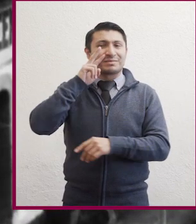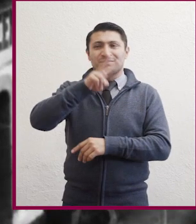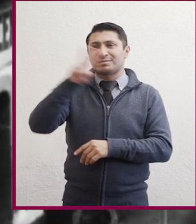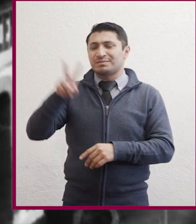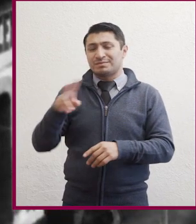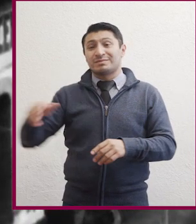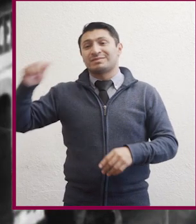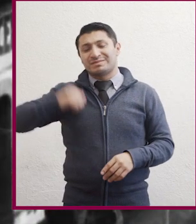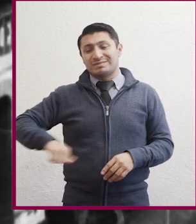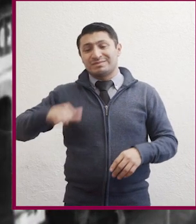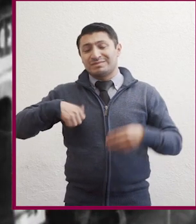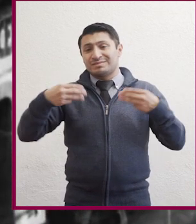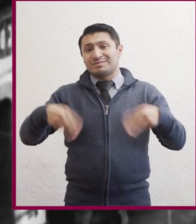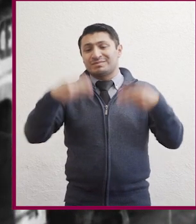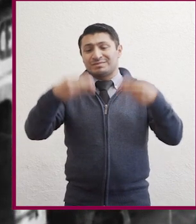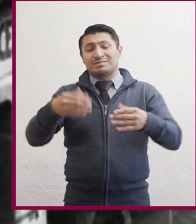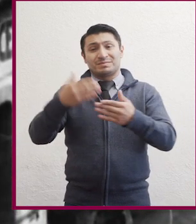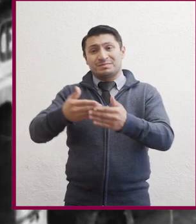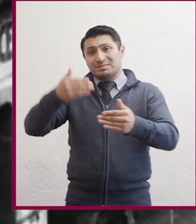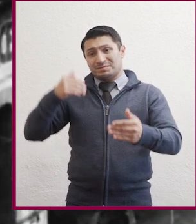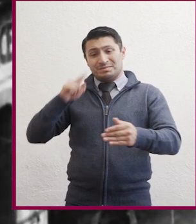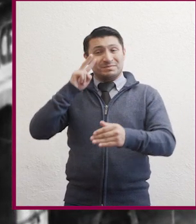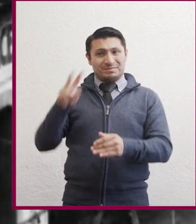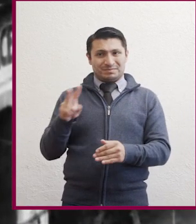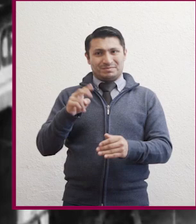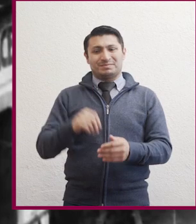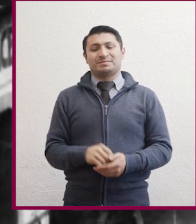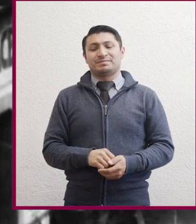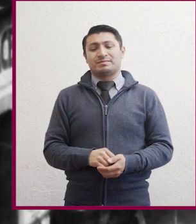cercanas, con la silueta del viejo mercado en el fondo.